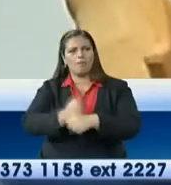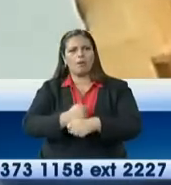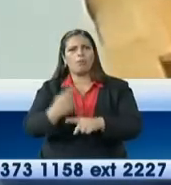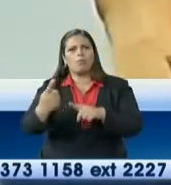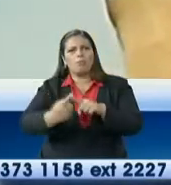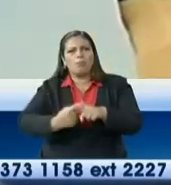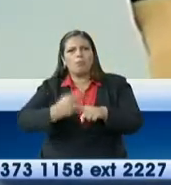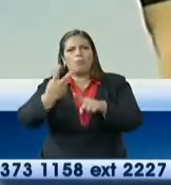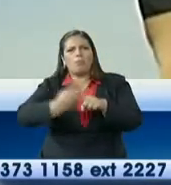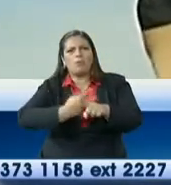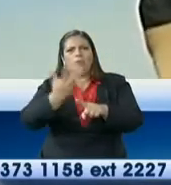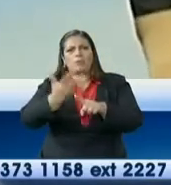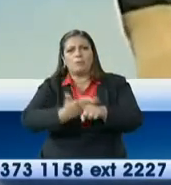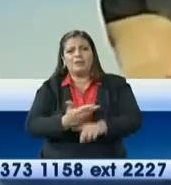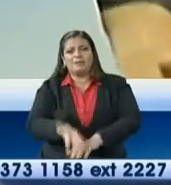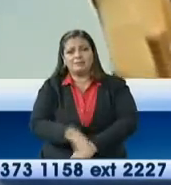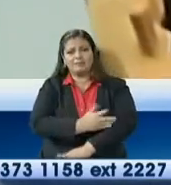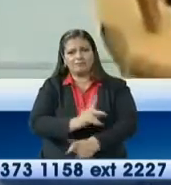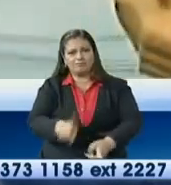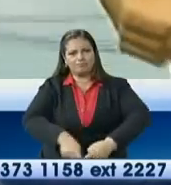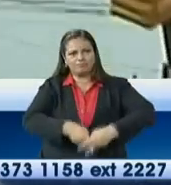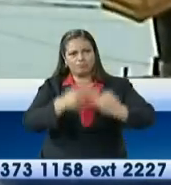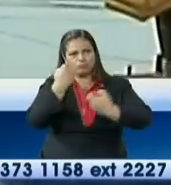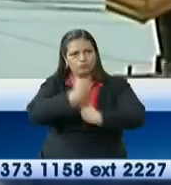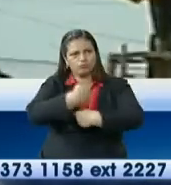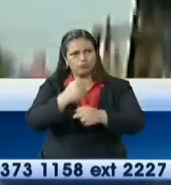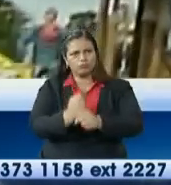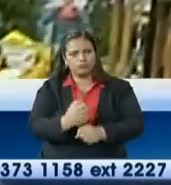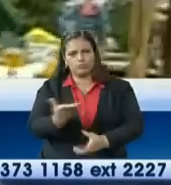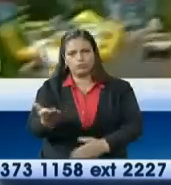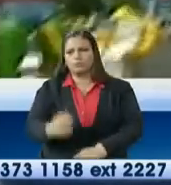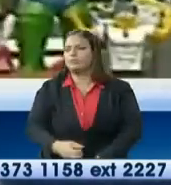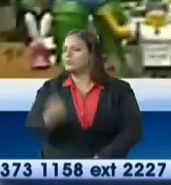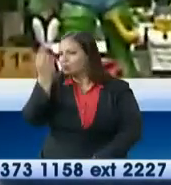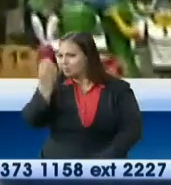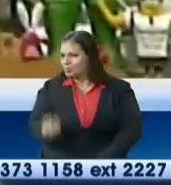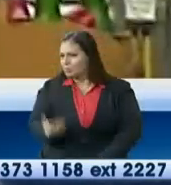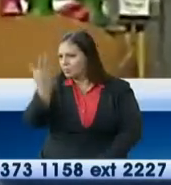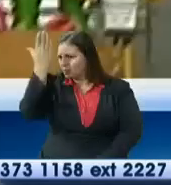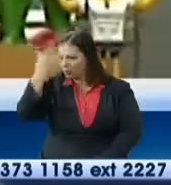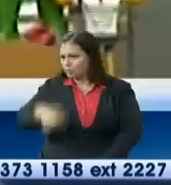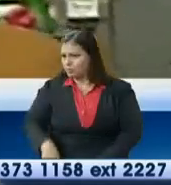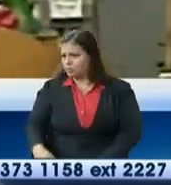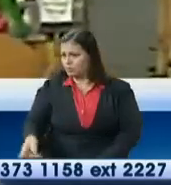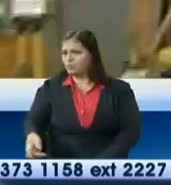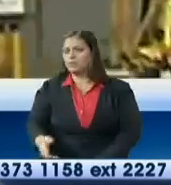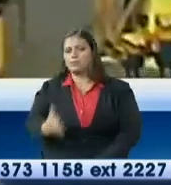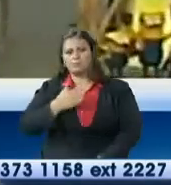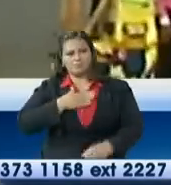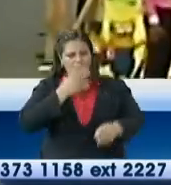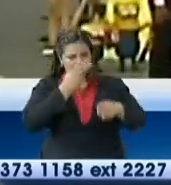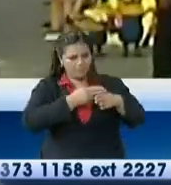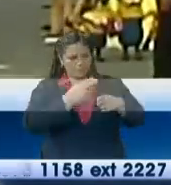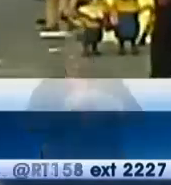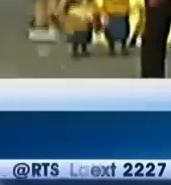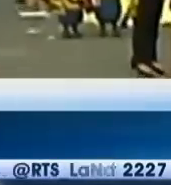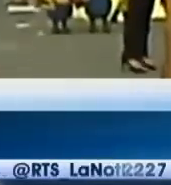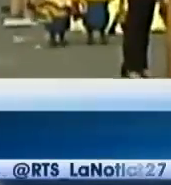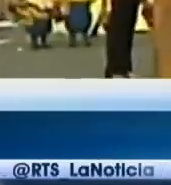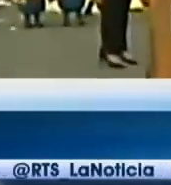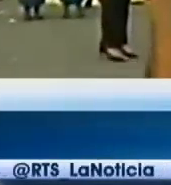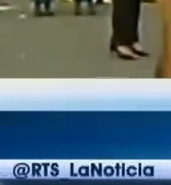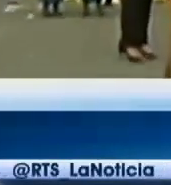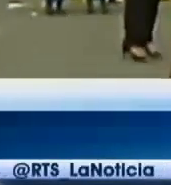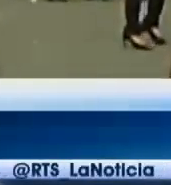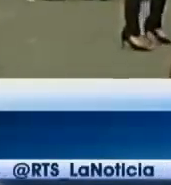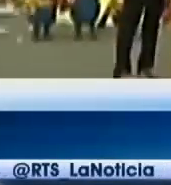meses, me estaba contando precisamente el propietario de este muñeco. Buenos días. Buenos días, mi nombre es Nery Guerrero y como ustedes pueden observar, estamos haciendo lo que